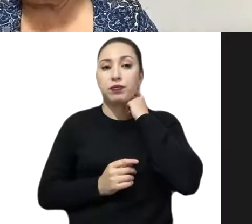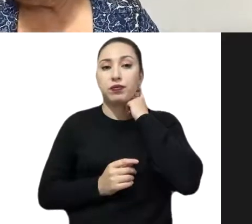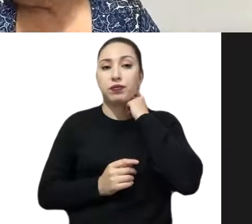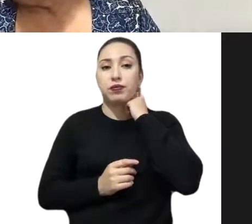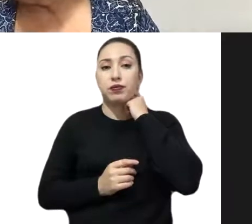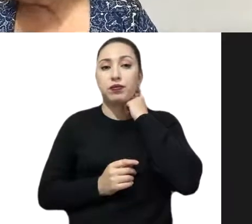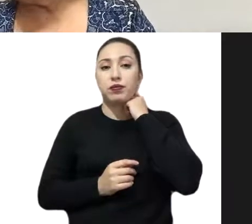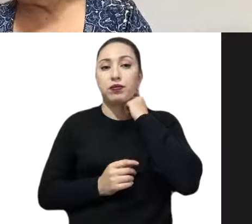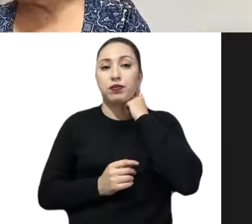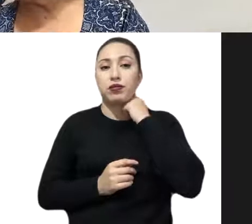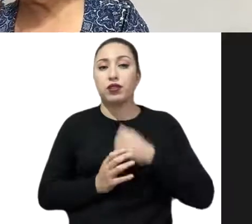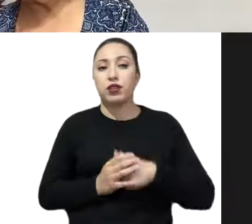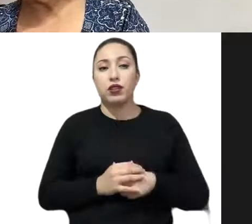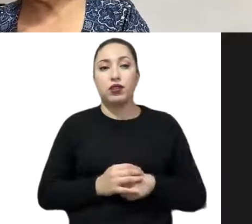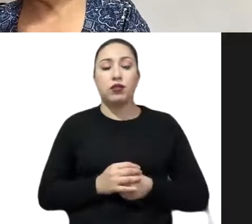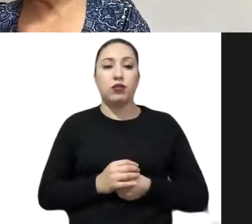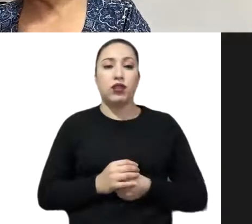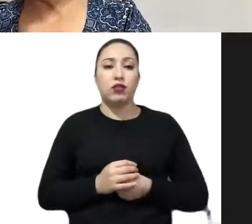Permítanme tantito.